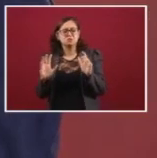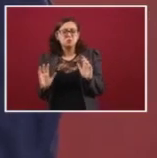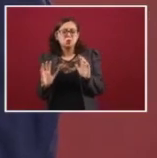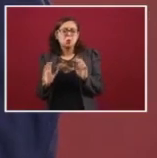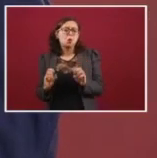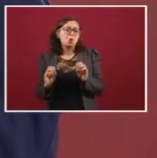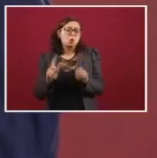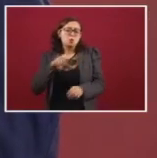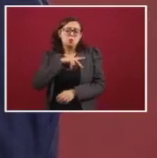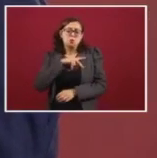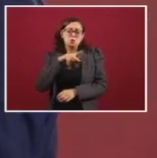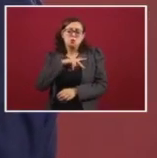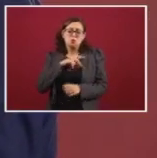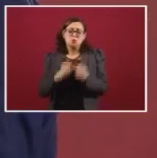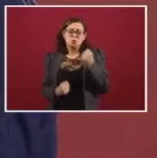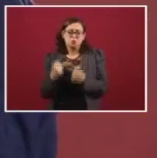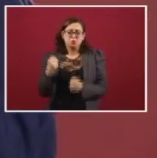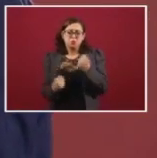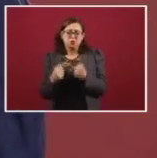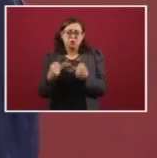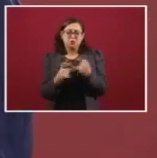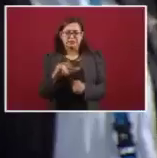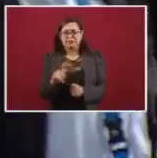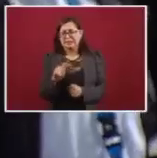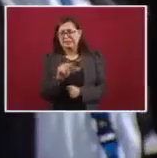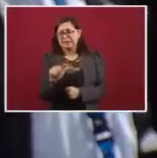de gasolina el Jetta.